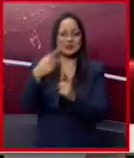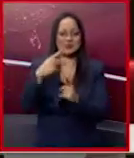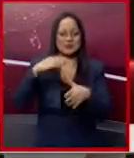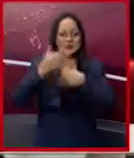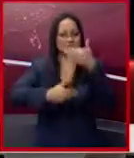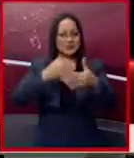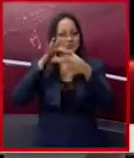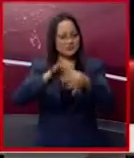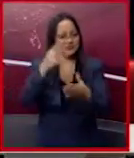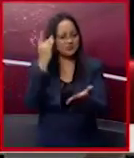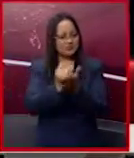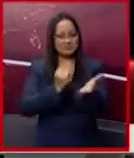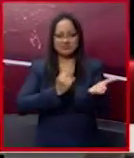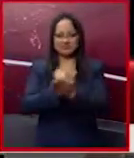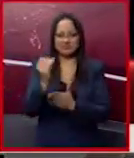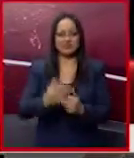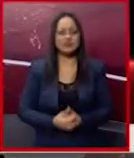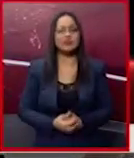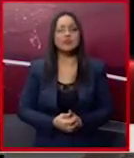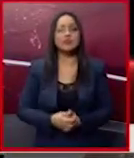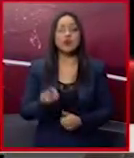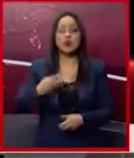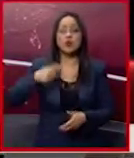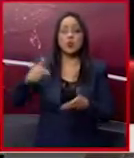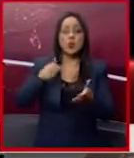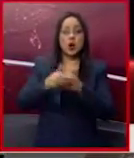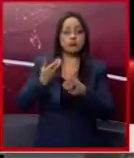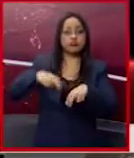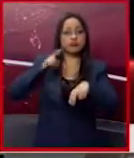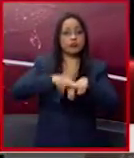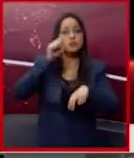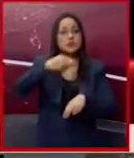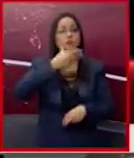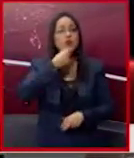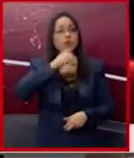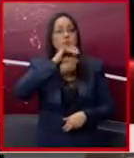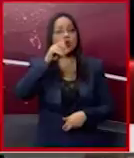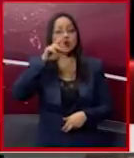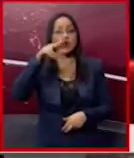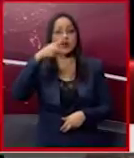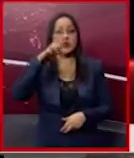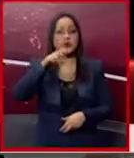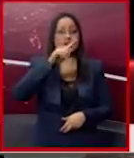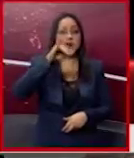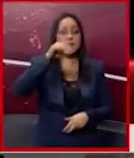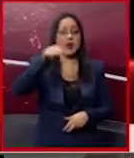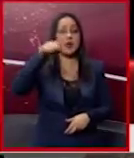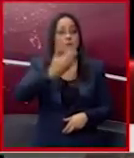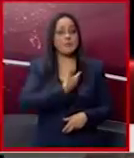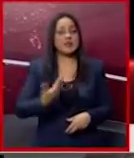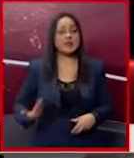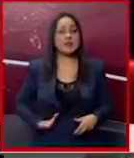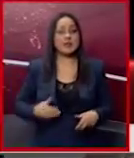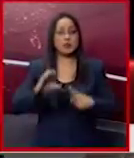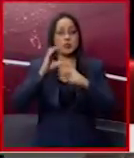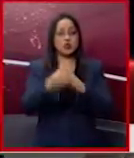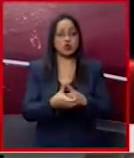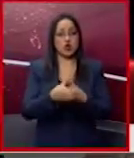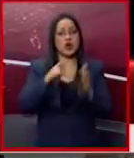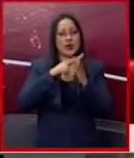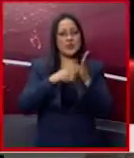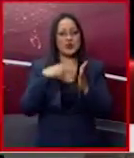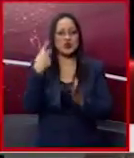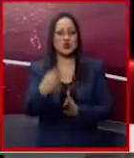Parlamentarias. Desde su curul, el diputado Jorge Triana, presidente de la Comisión de Régimen, Reglamento y Prácticas